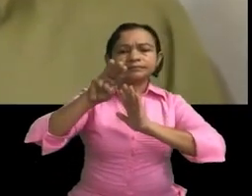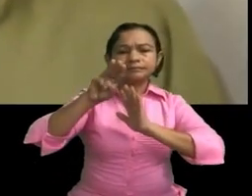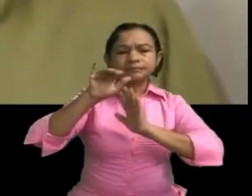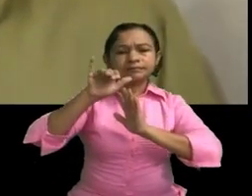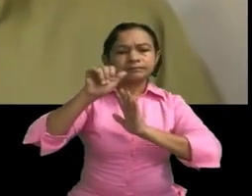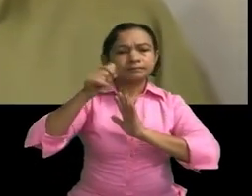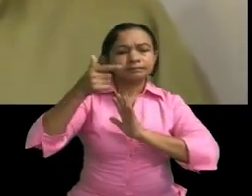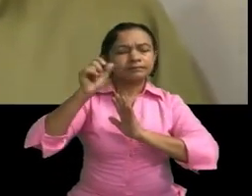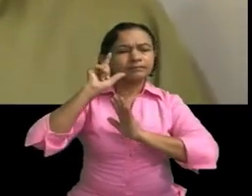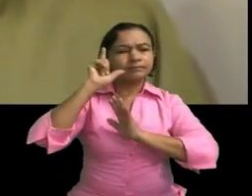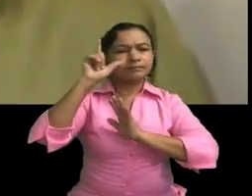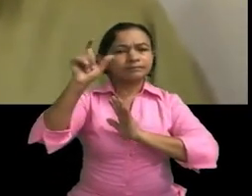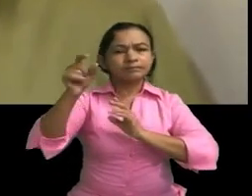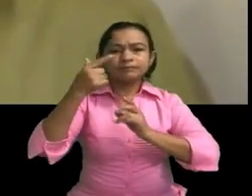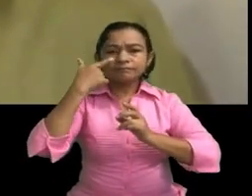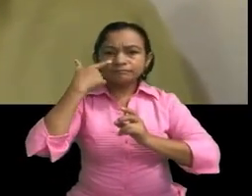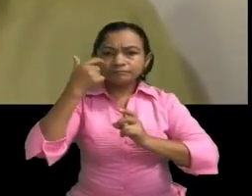entonces ellos conocen muy bien